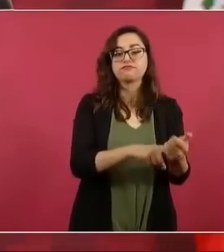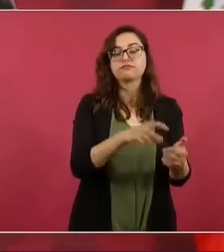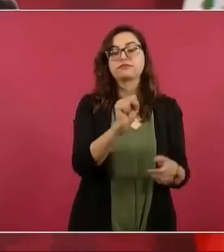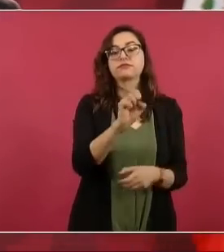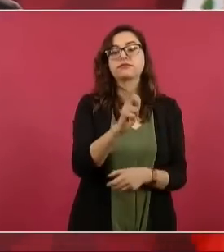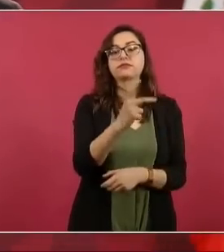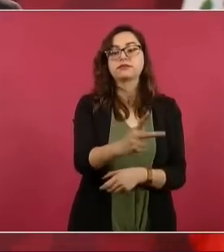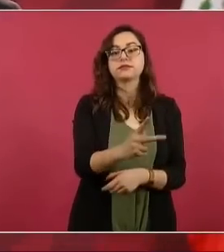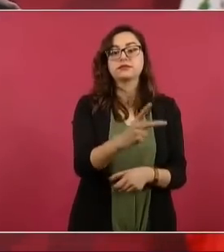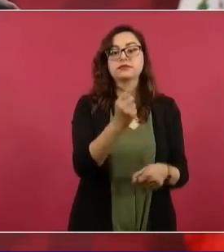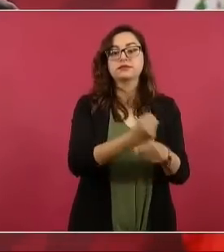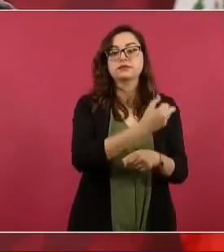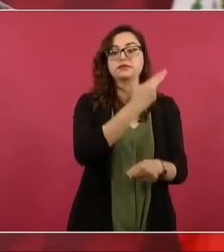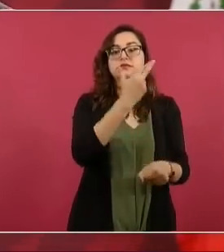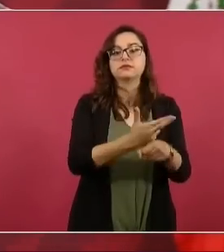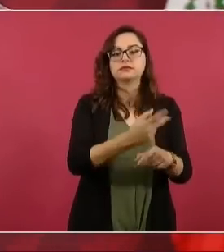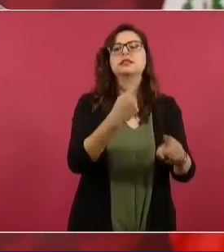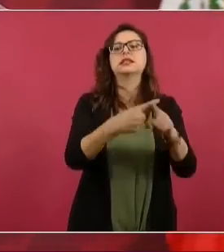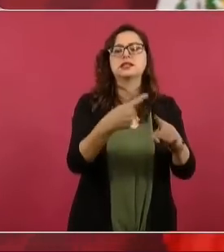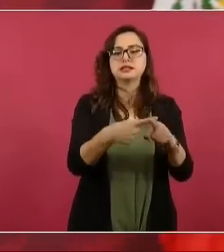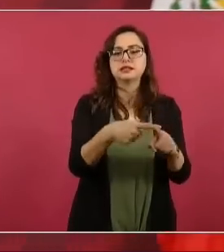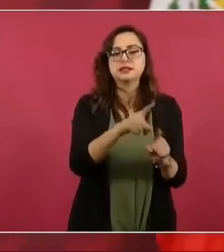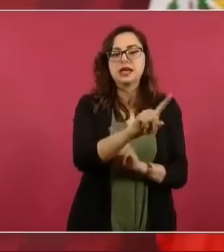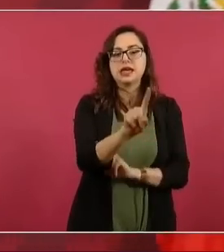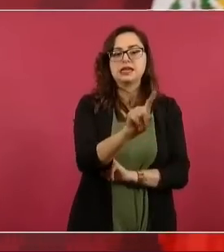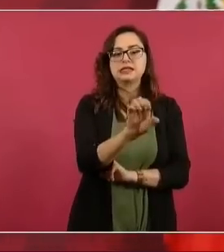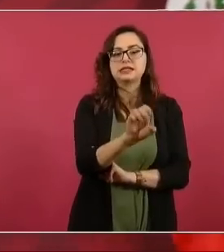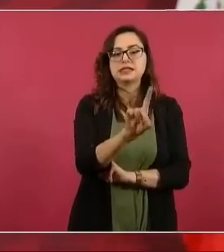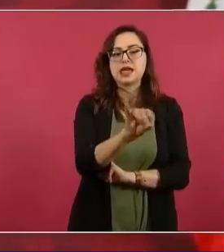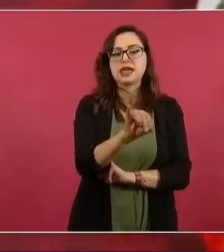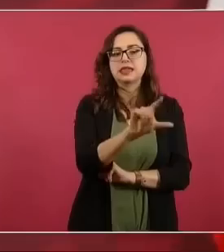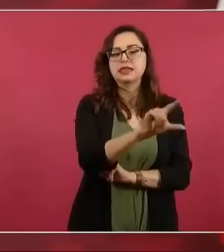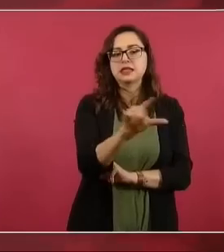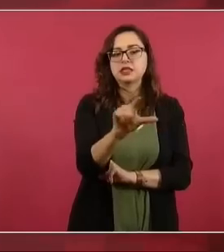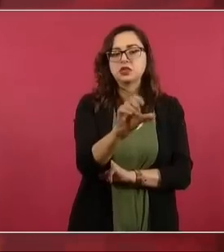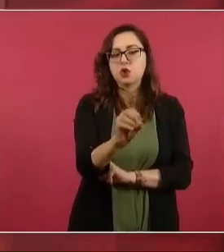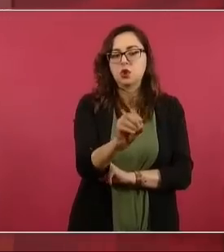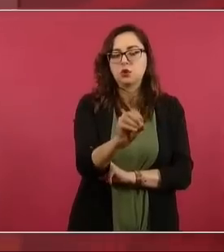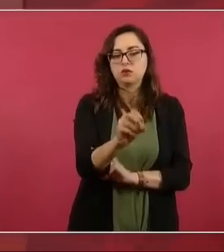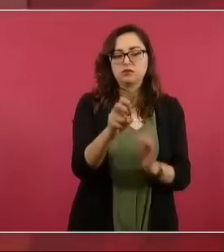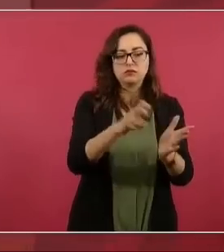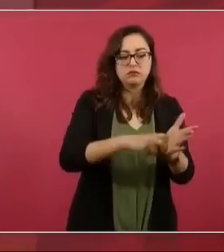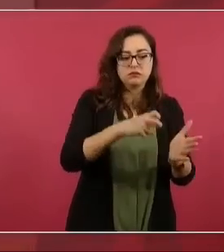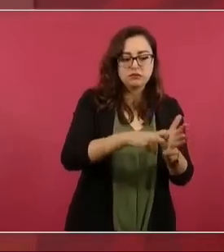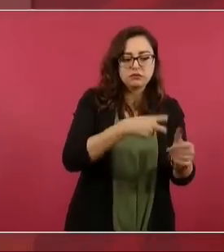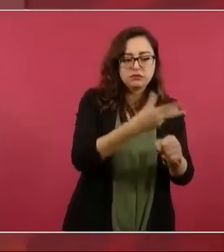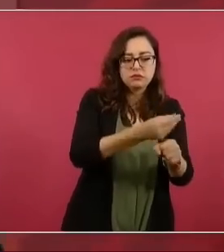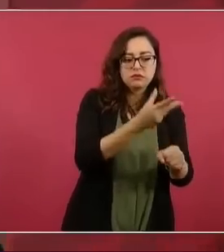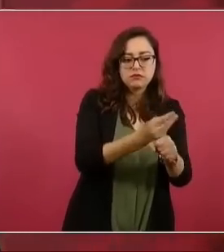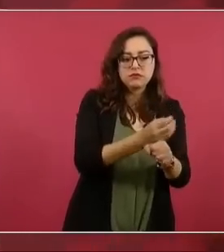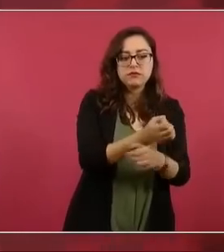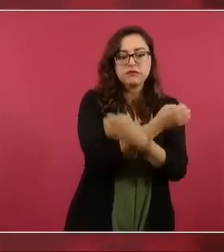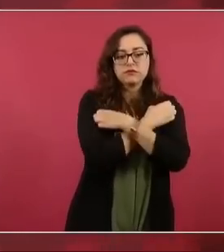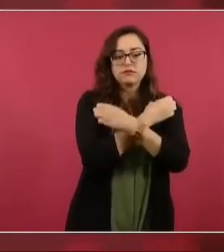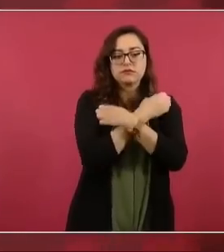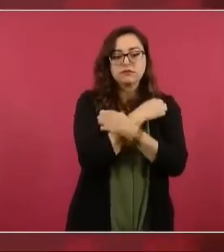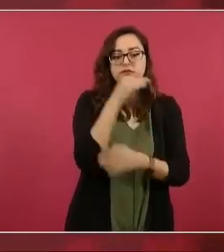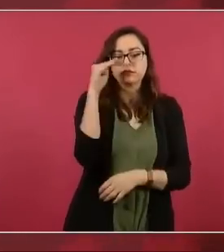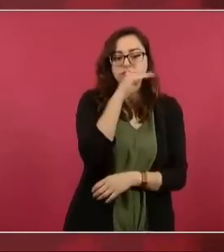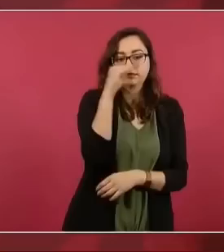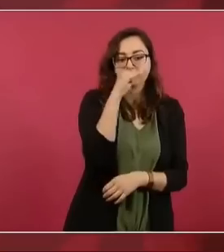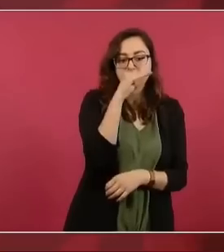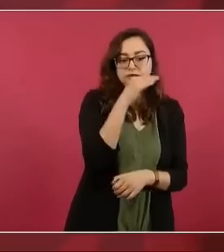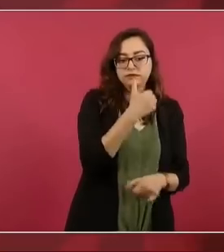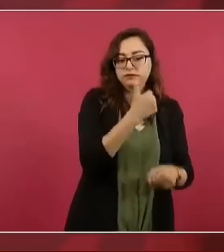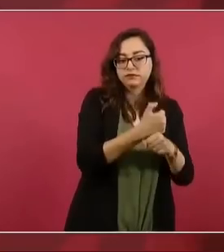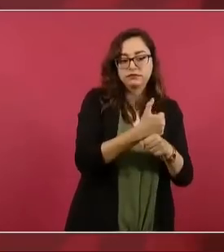Zedillo, para que la educación gratuita se limitara a lo básico y dejaron en el